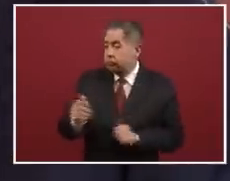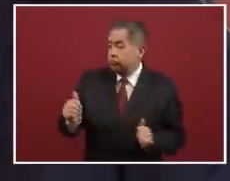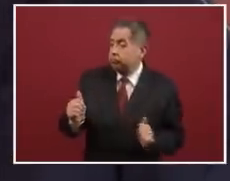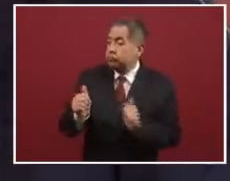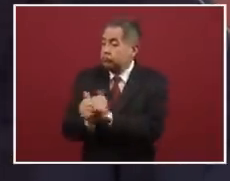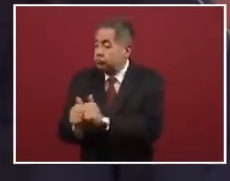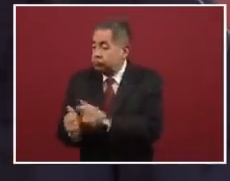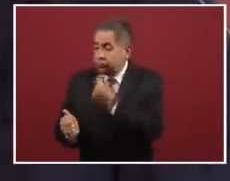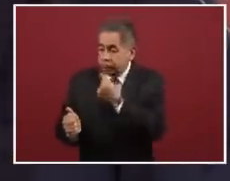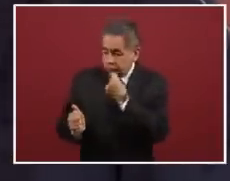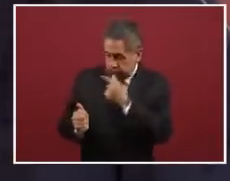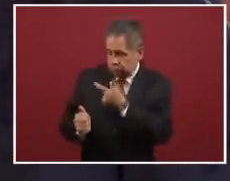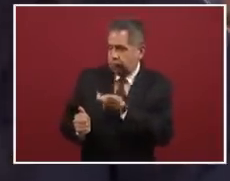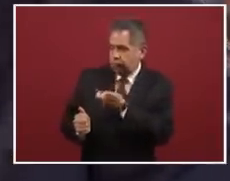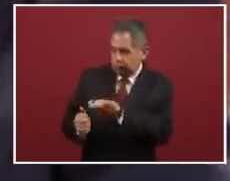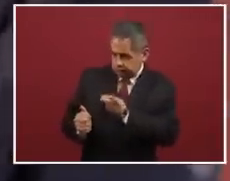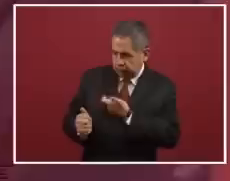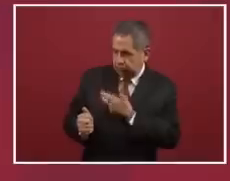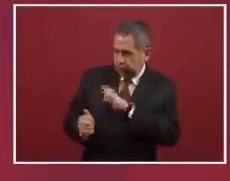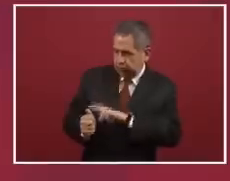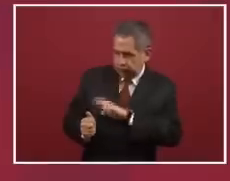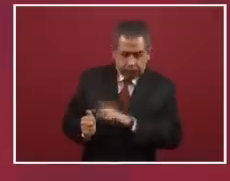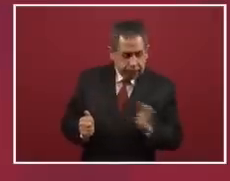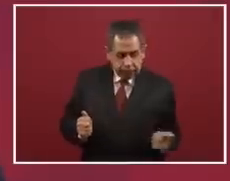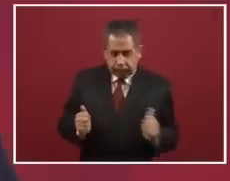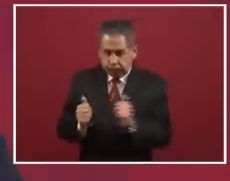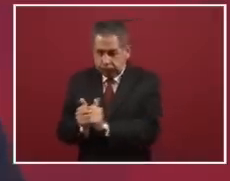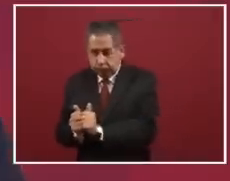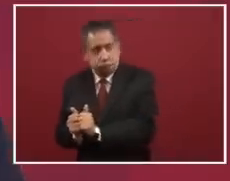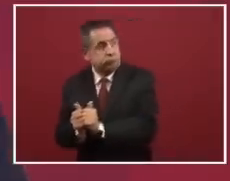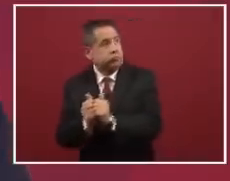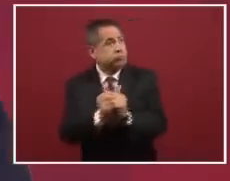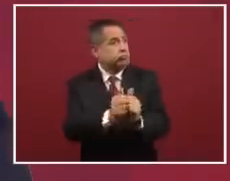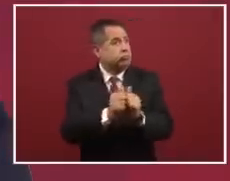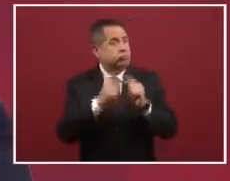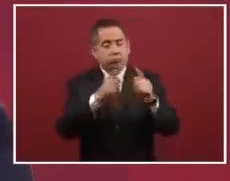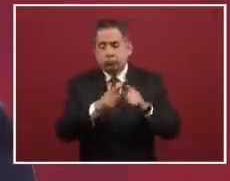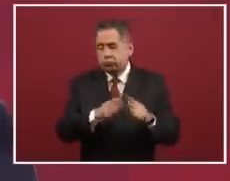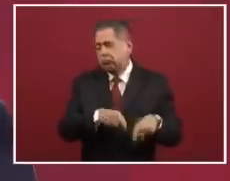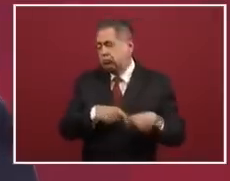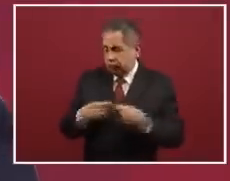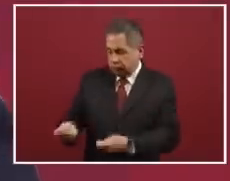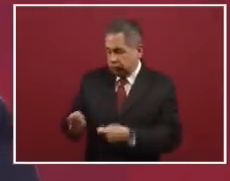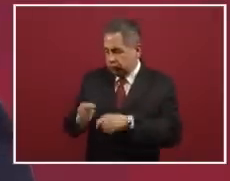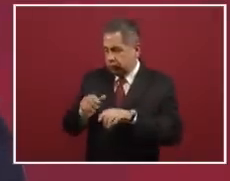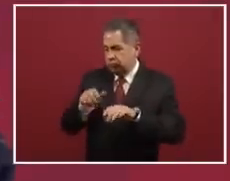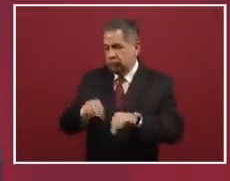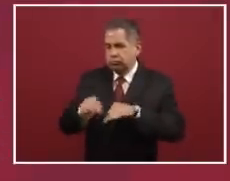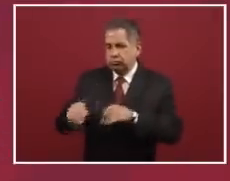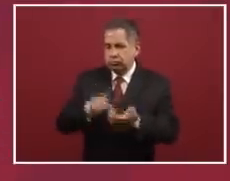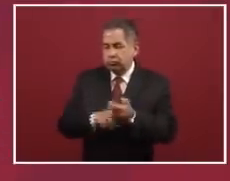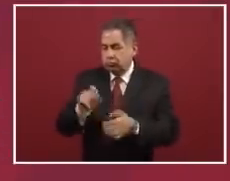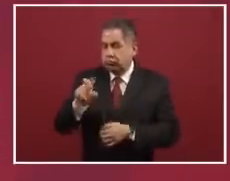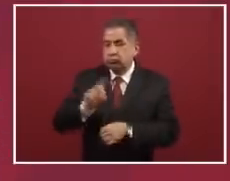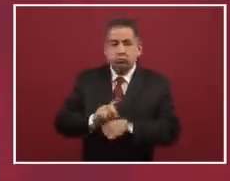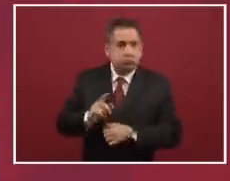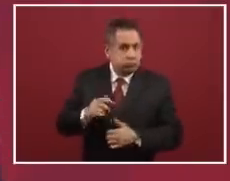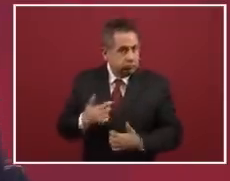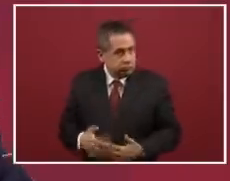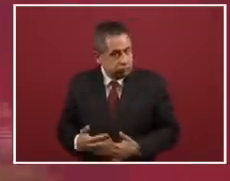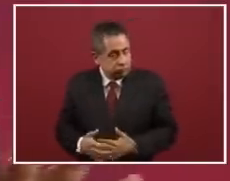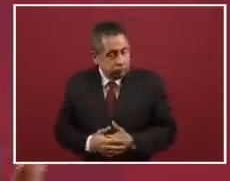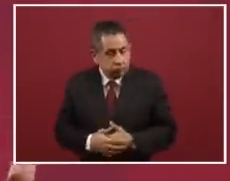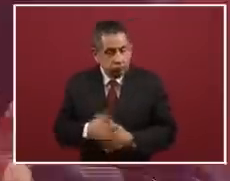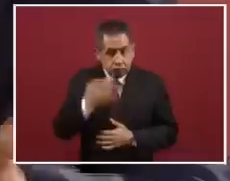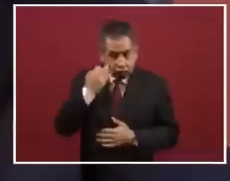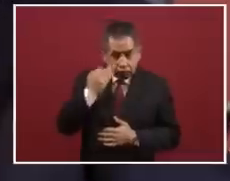niño para que en Estados Unidos pidas que te den tu permiso de trabajo los 20 días. Y lo que estoy diciendo es